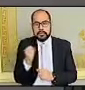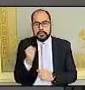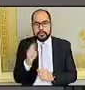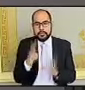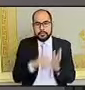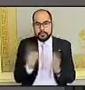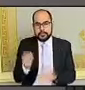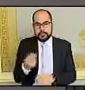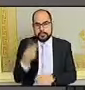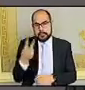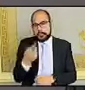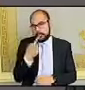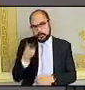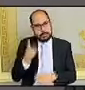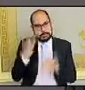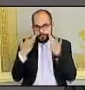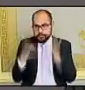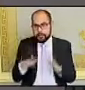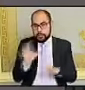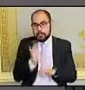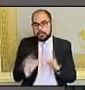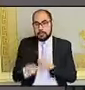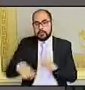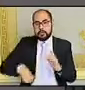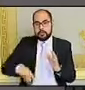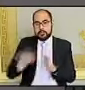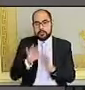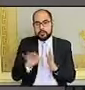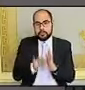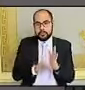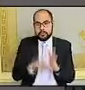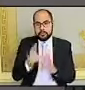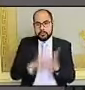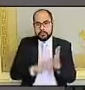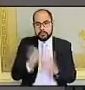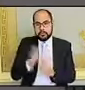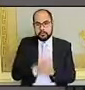2022 a la Comisión de Gobernación y Puntos Constitucionales. El escrito del